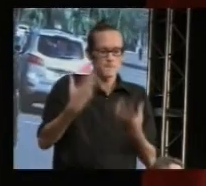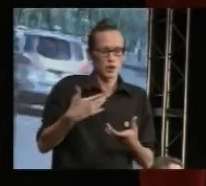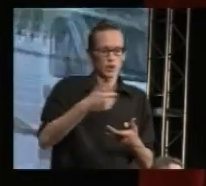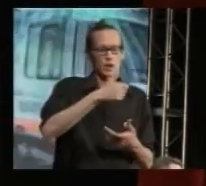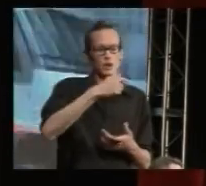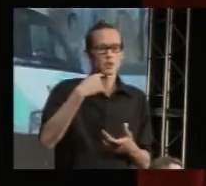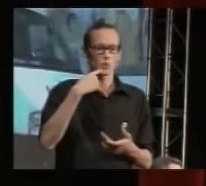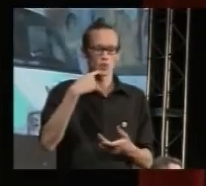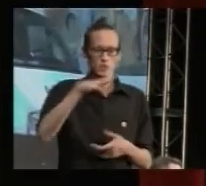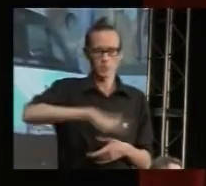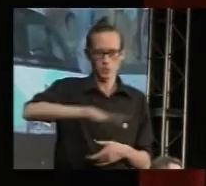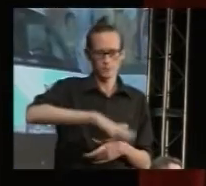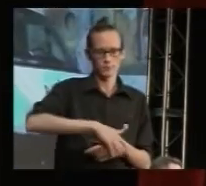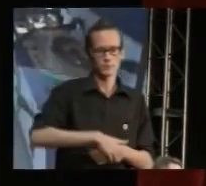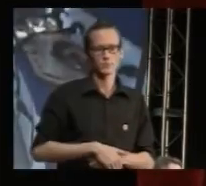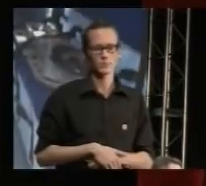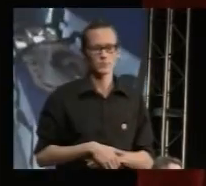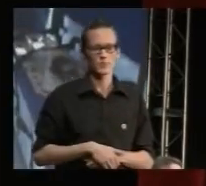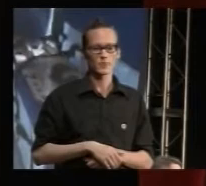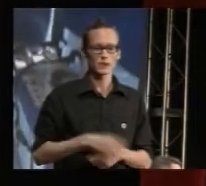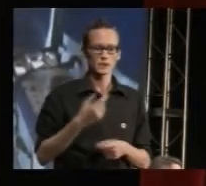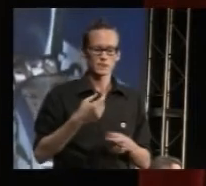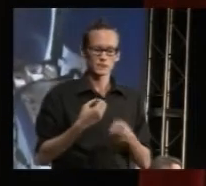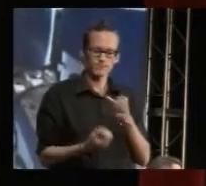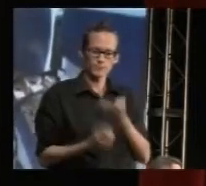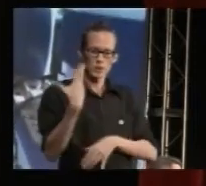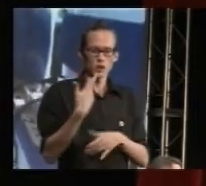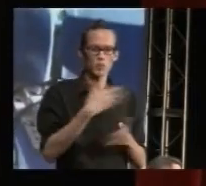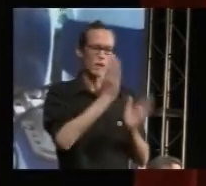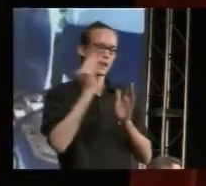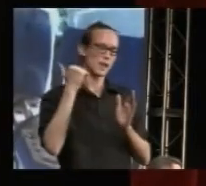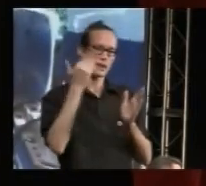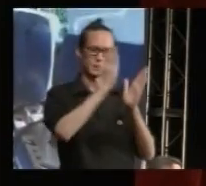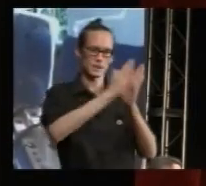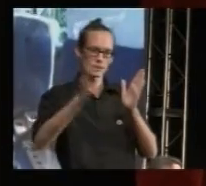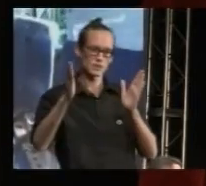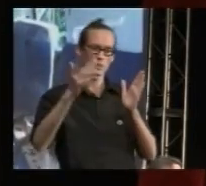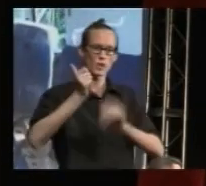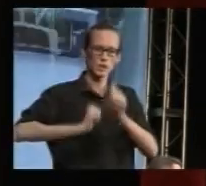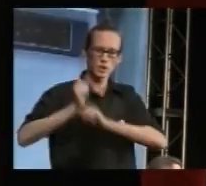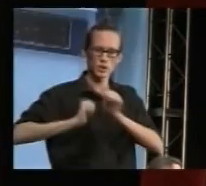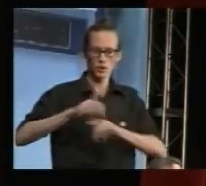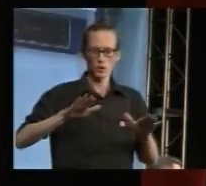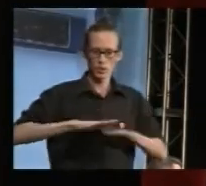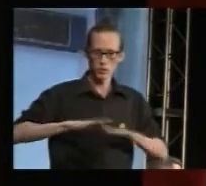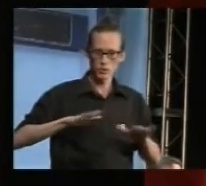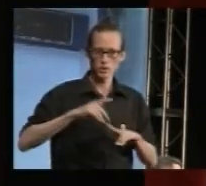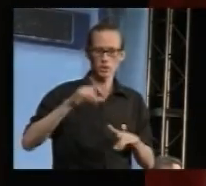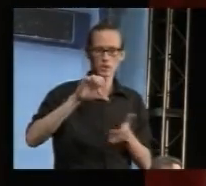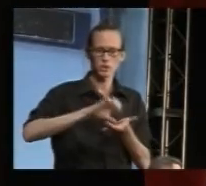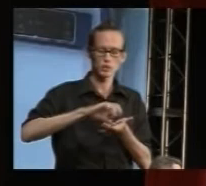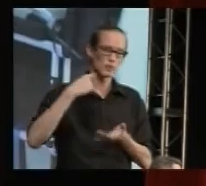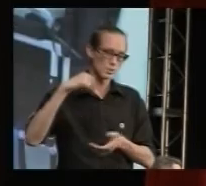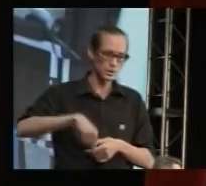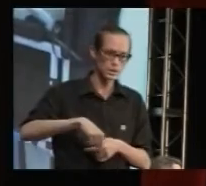municipal. Creamos el Archivo General Histórico del municipio, se inauguró el Museo Histórico del Deporte de la ciudad y